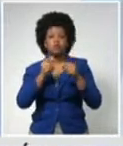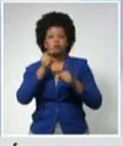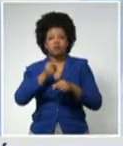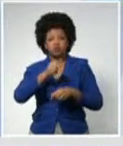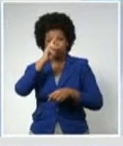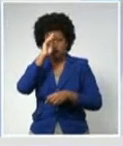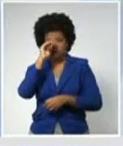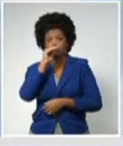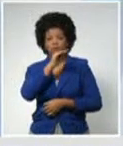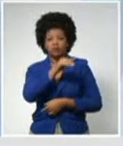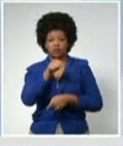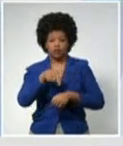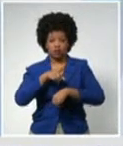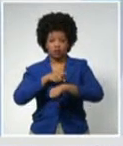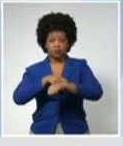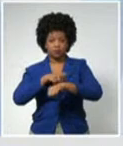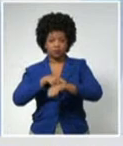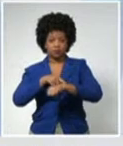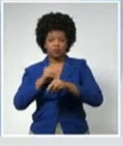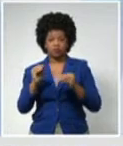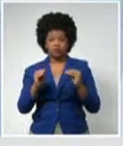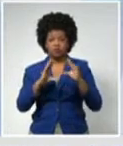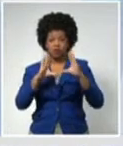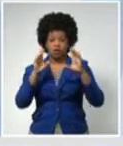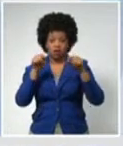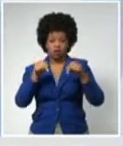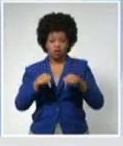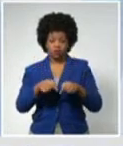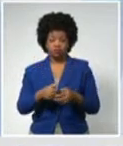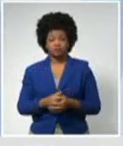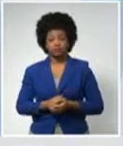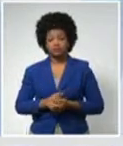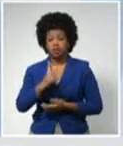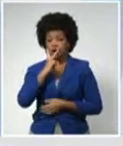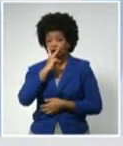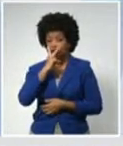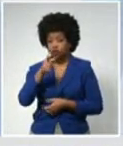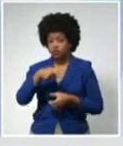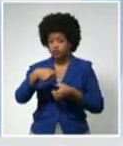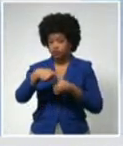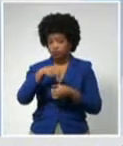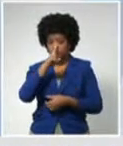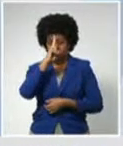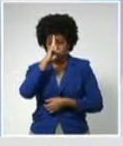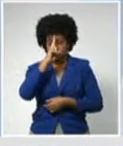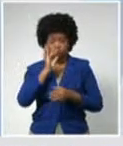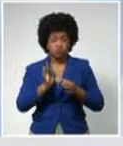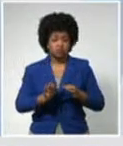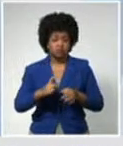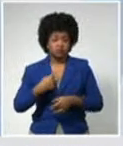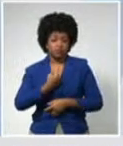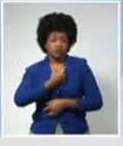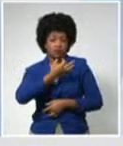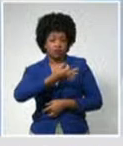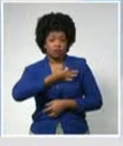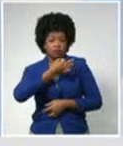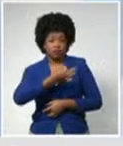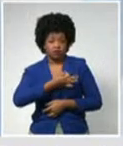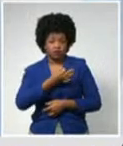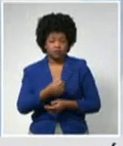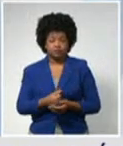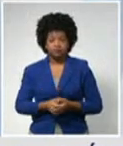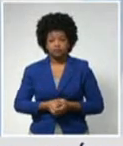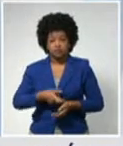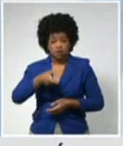tenemos en la mañana de hoy. En la atención primaria de salud, como siempre explicamos, se le da